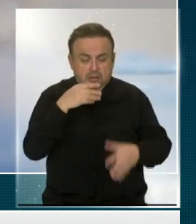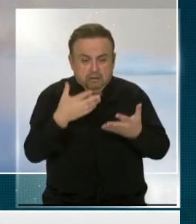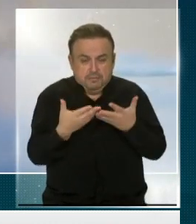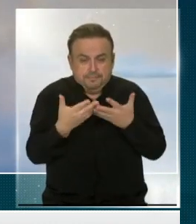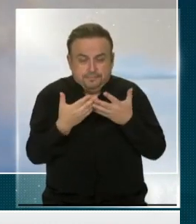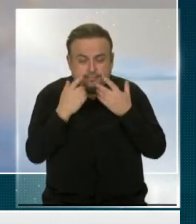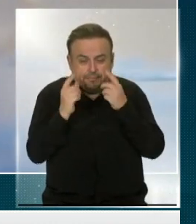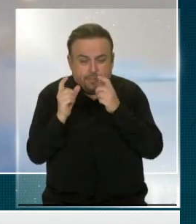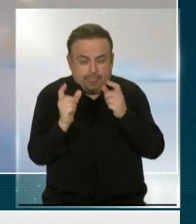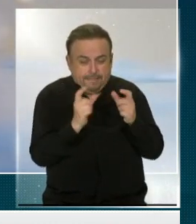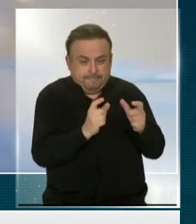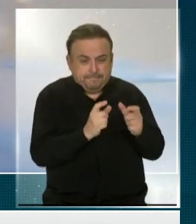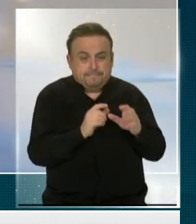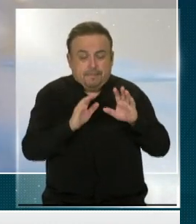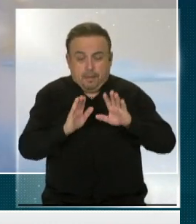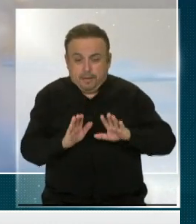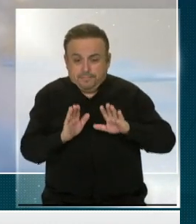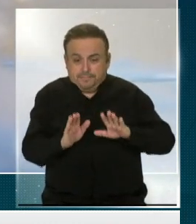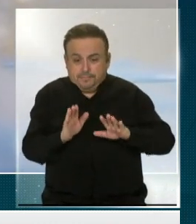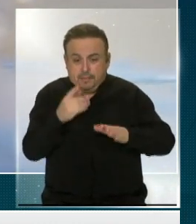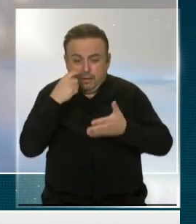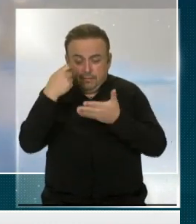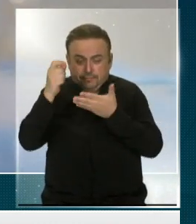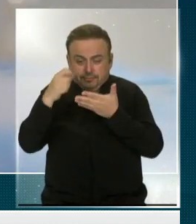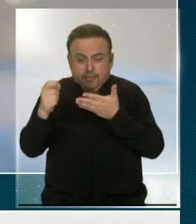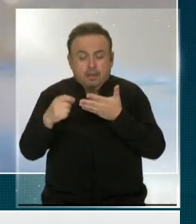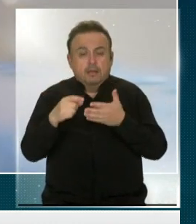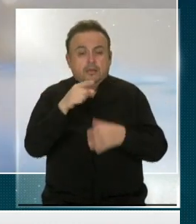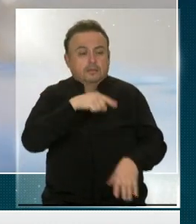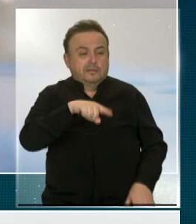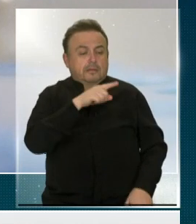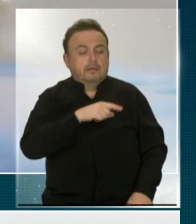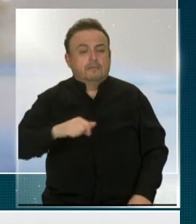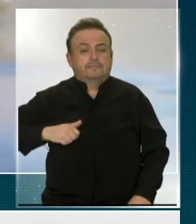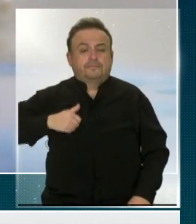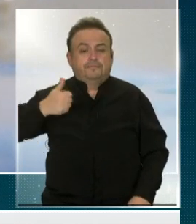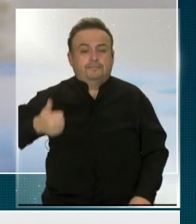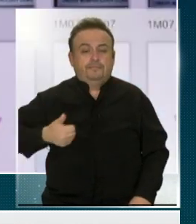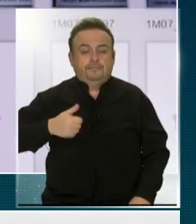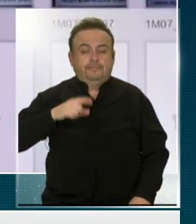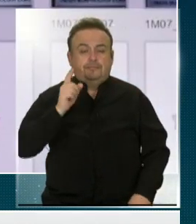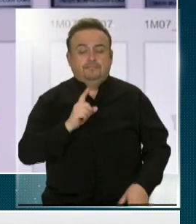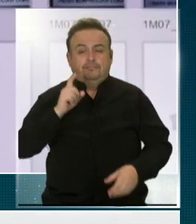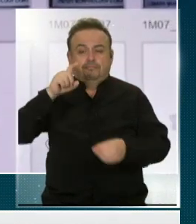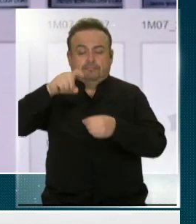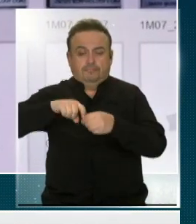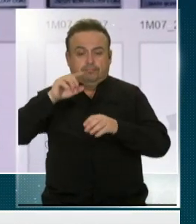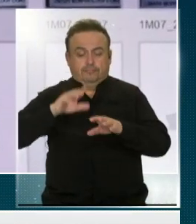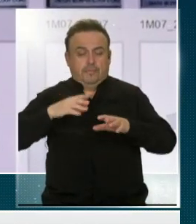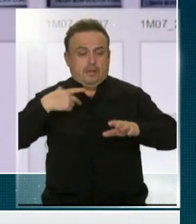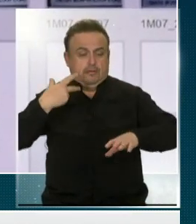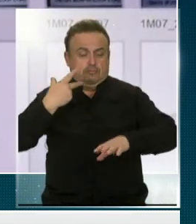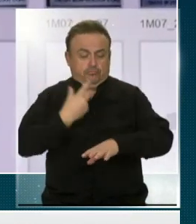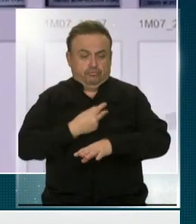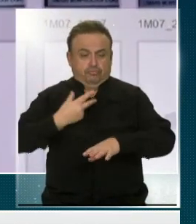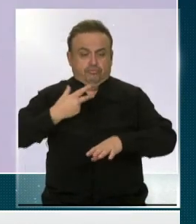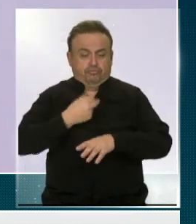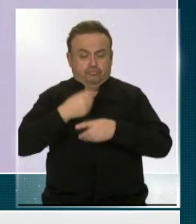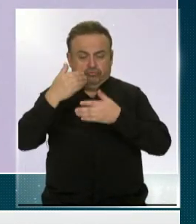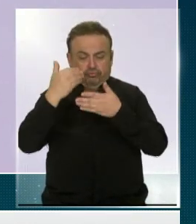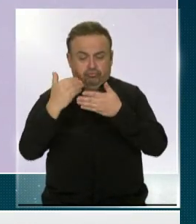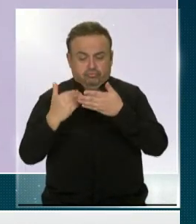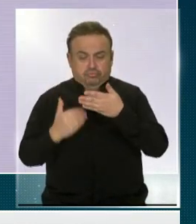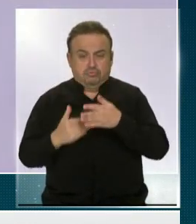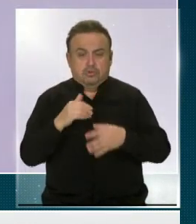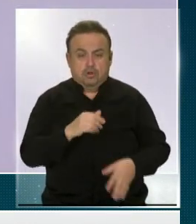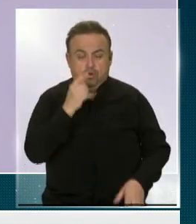es esperar empezar a hacer invitaciones a enrolamiento ojalá dentro de las primeras semanas de